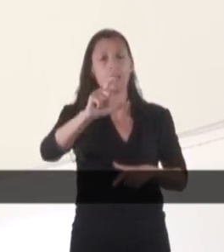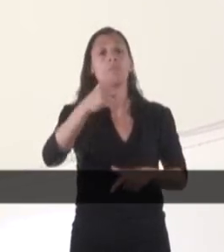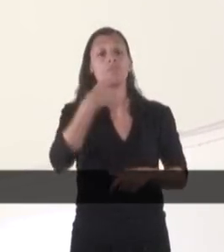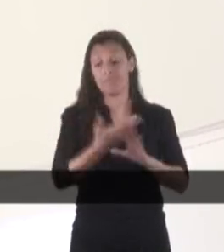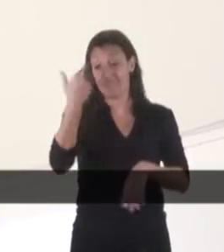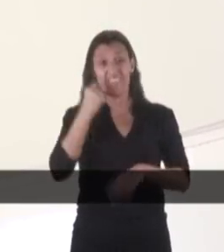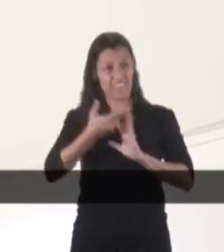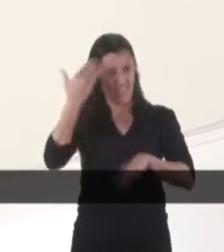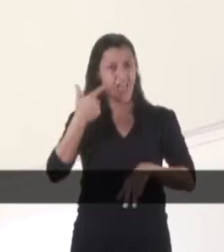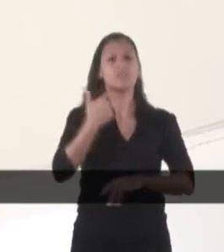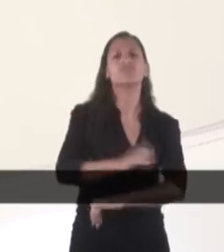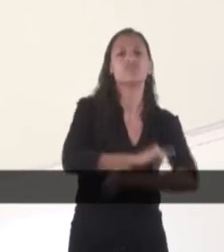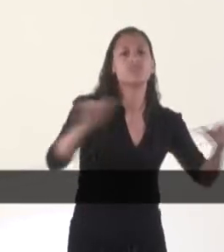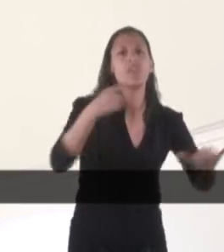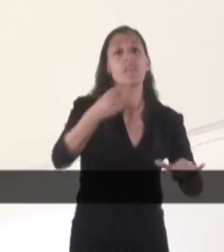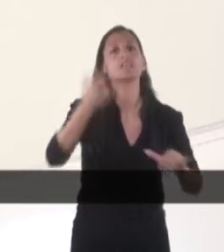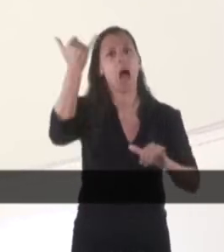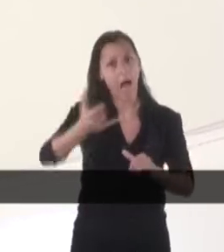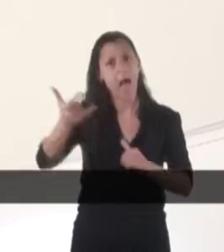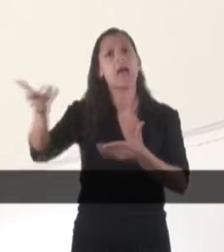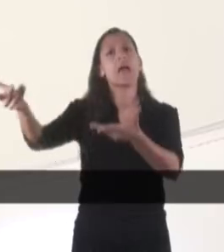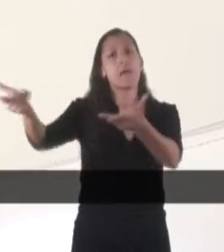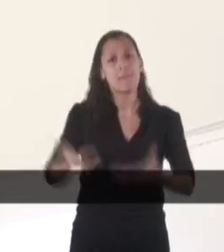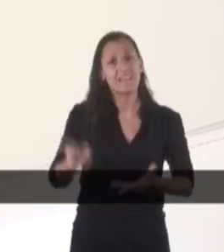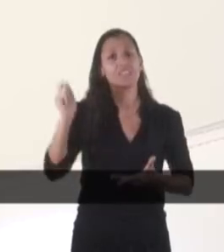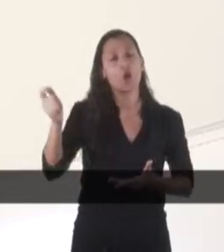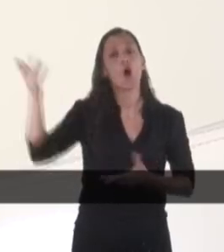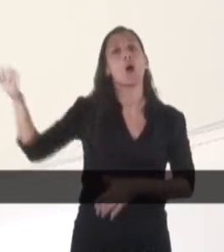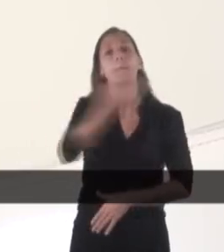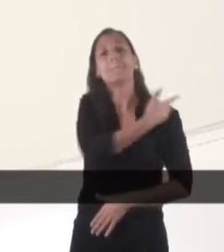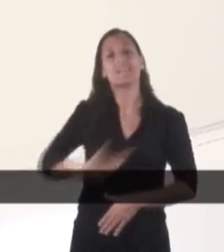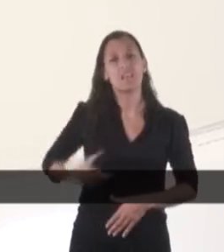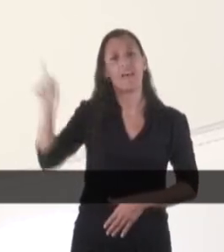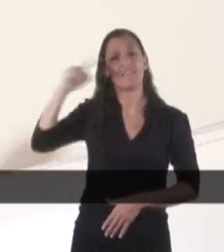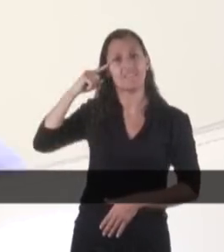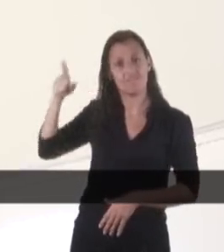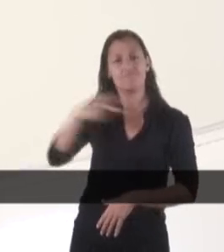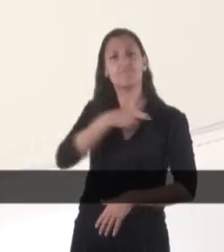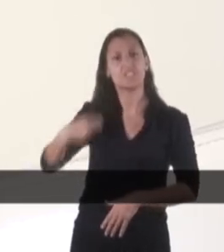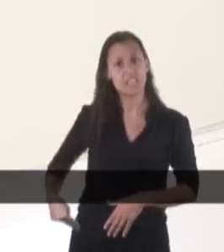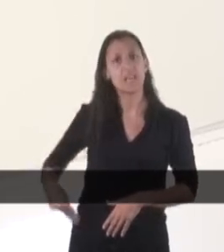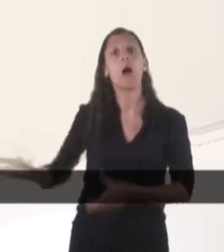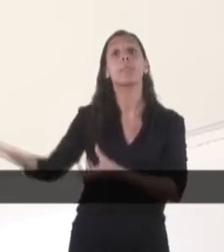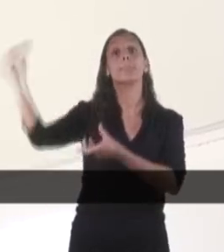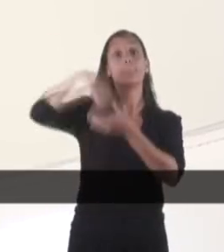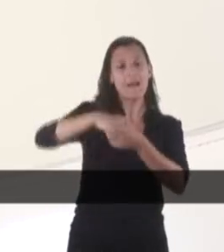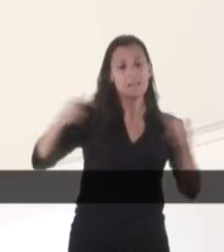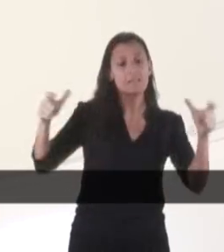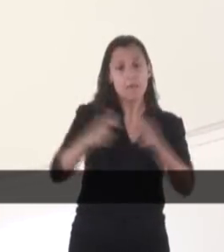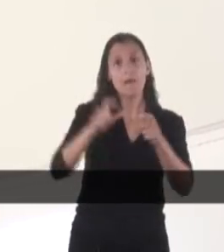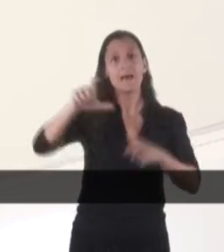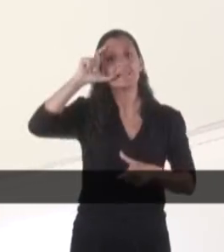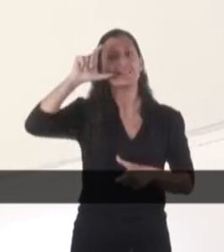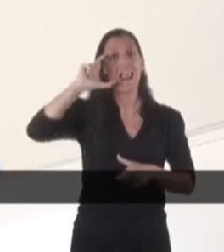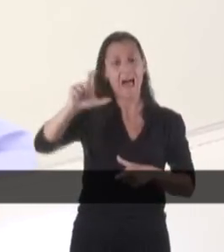trascendió en los últimos días que hubo una invitación al presidente de China, Xi Jinping, para que participe de la CELAC, que